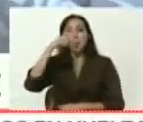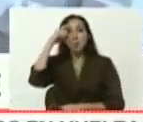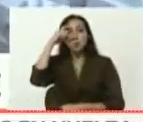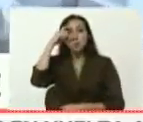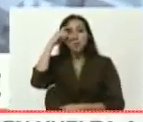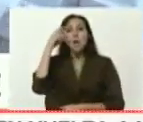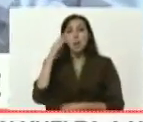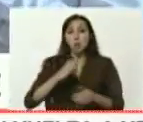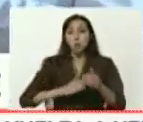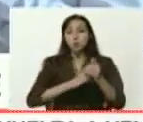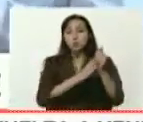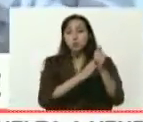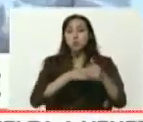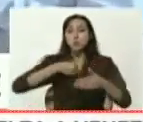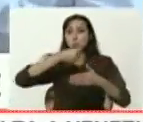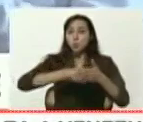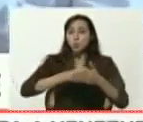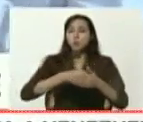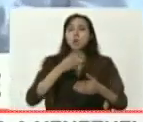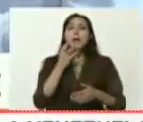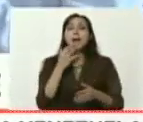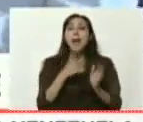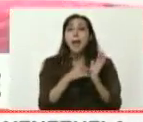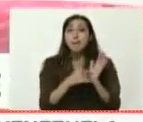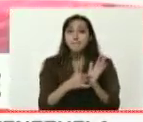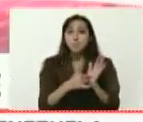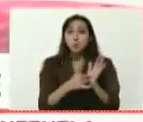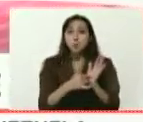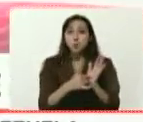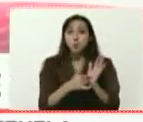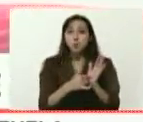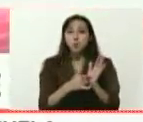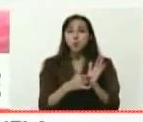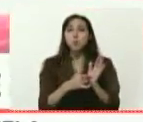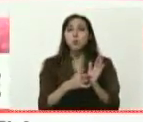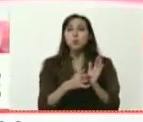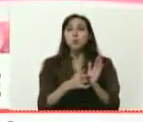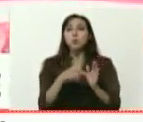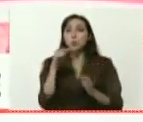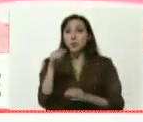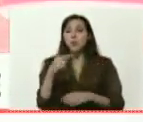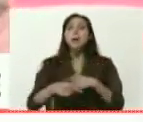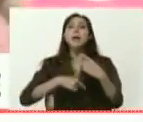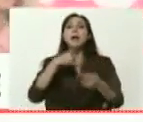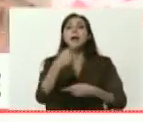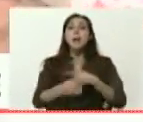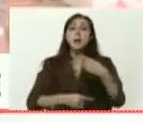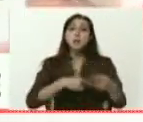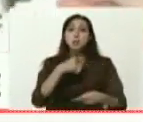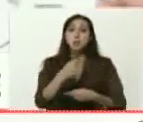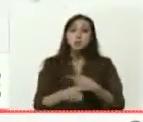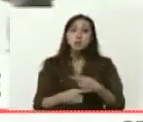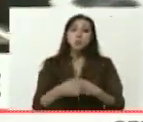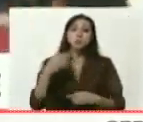combatiente, ejemplo, oriundo de Carora, perteneciente a la generación de las décadas 60, 70 y